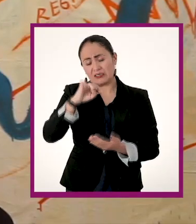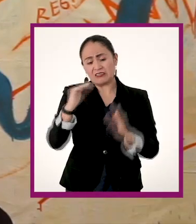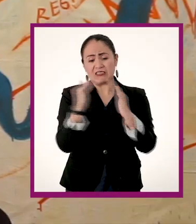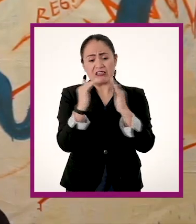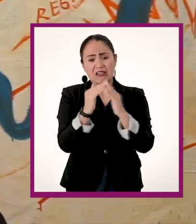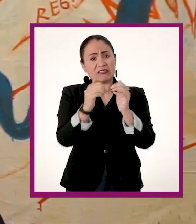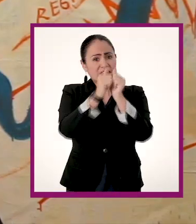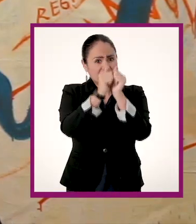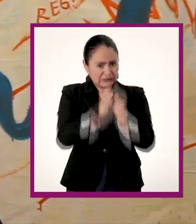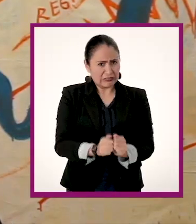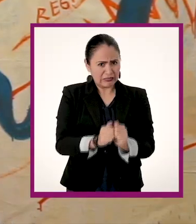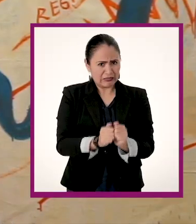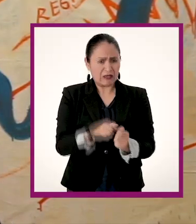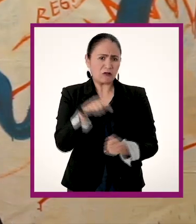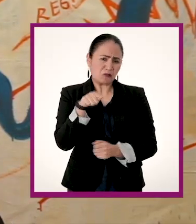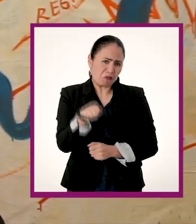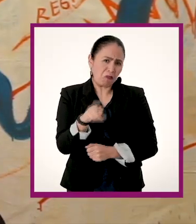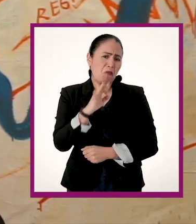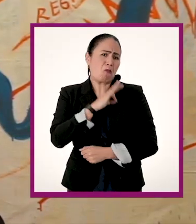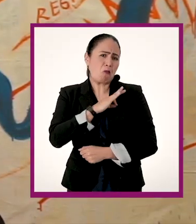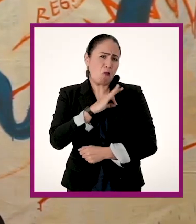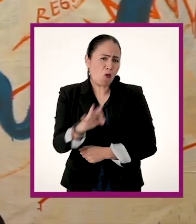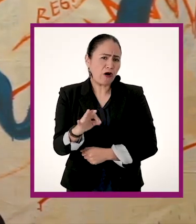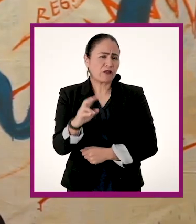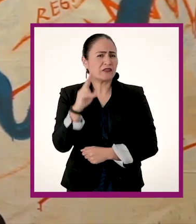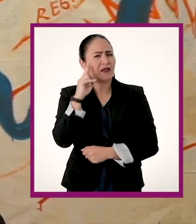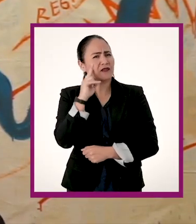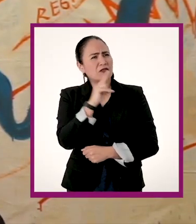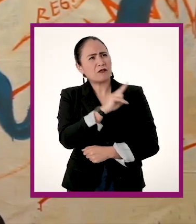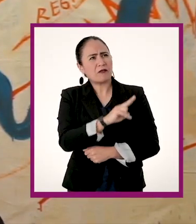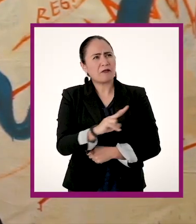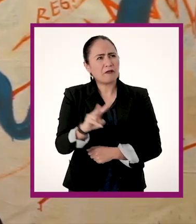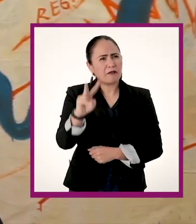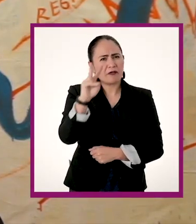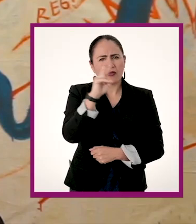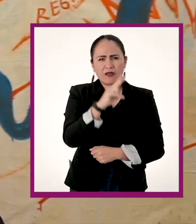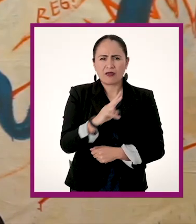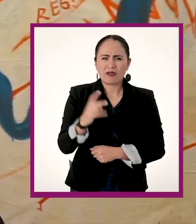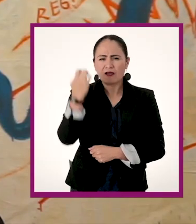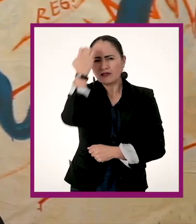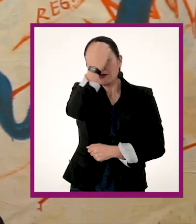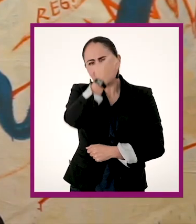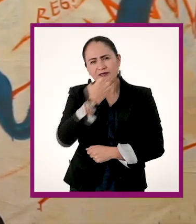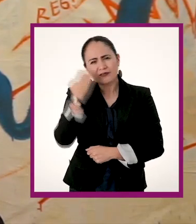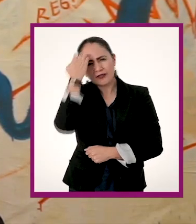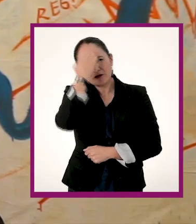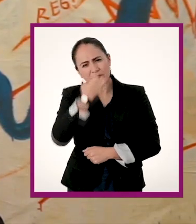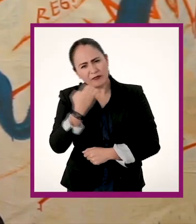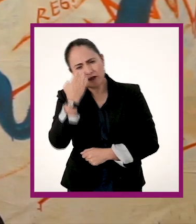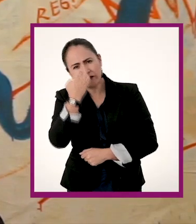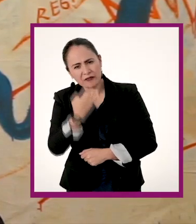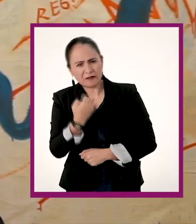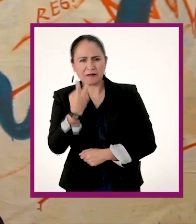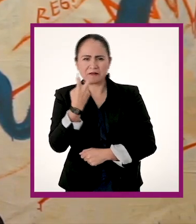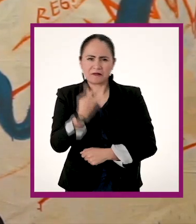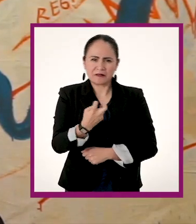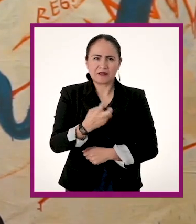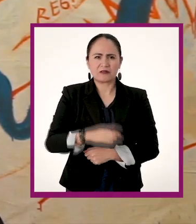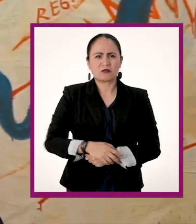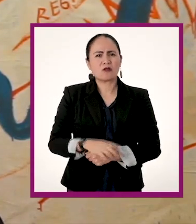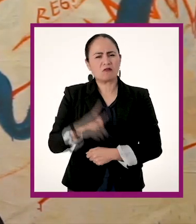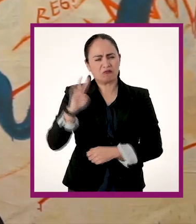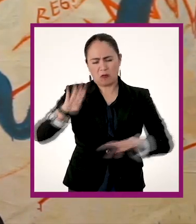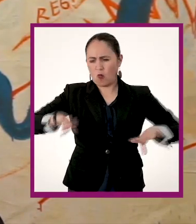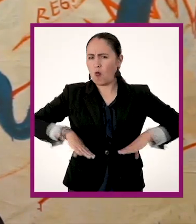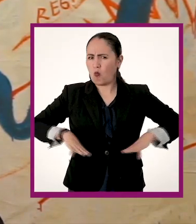creo que el confinamiento es una posibilidad como para contemplar, que creo que es un